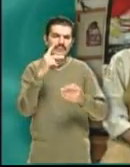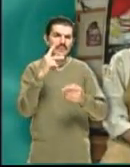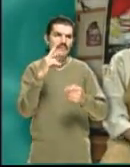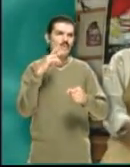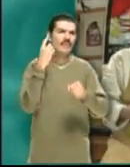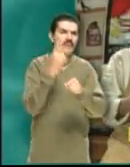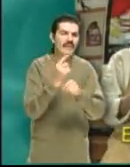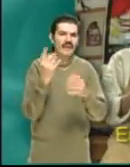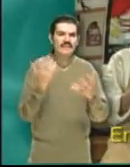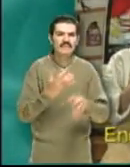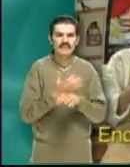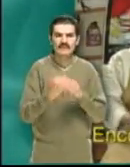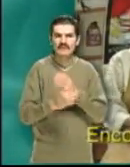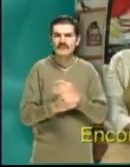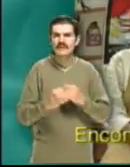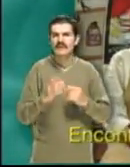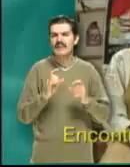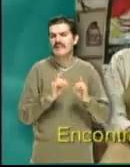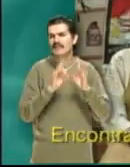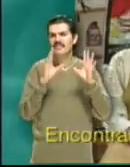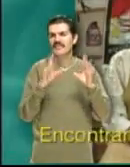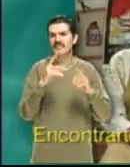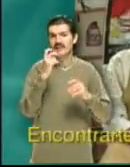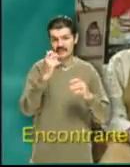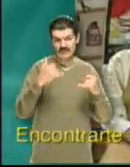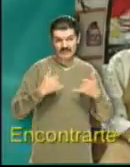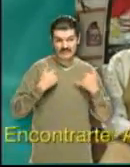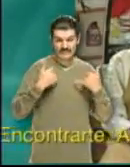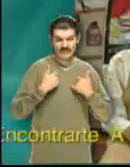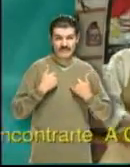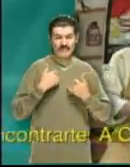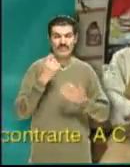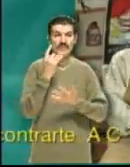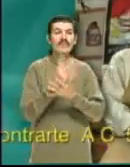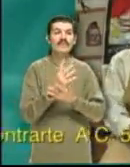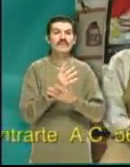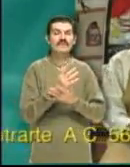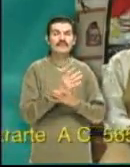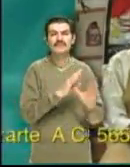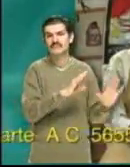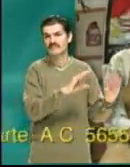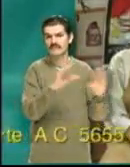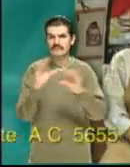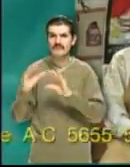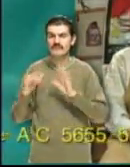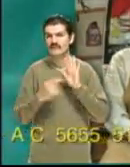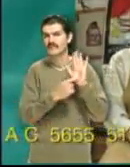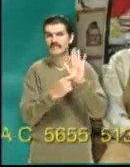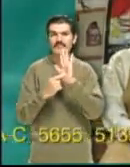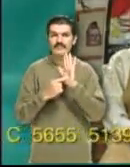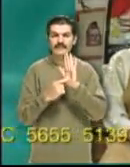vocaciones. O sea, de repente a estos muchachos únicamente se les enseña, ¿no?